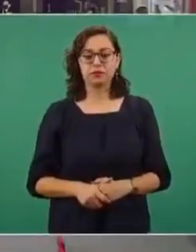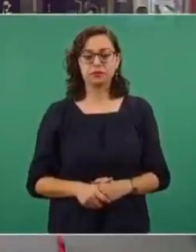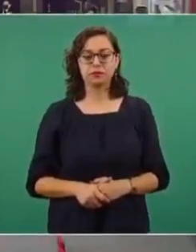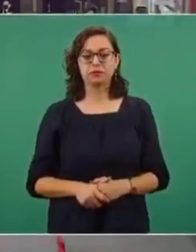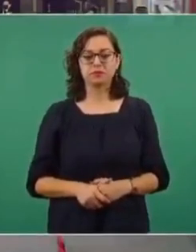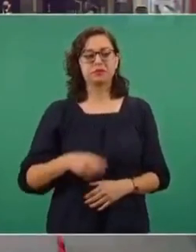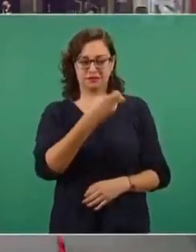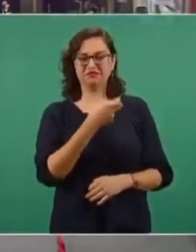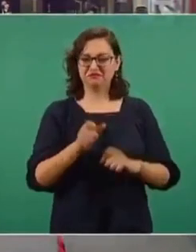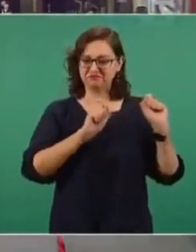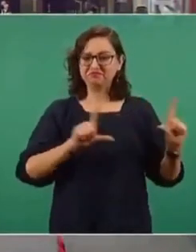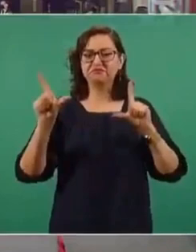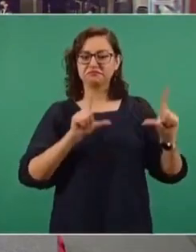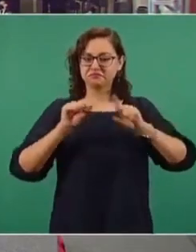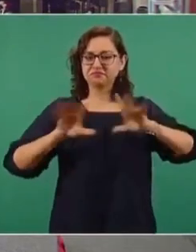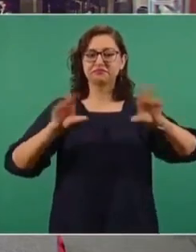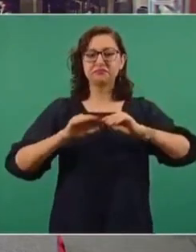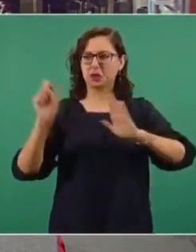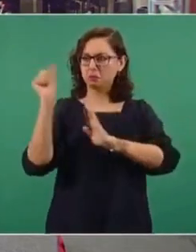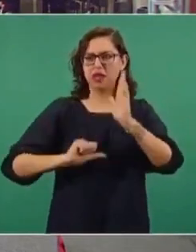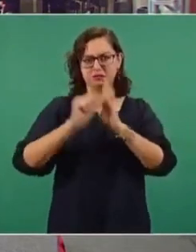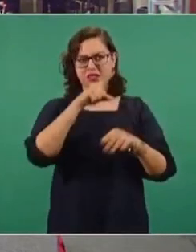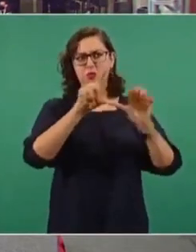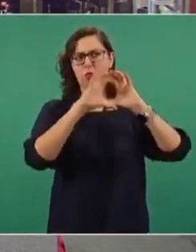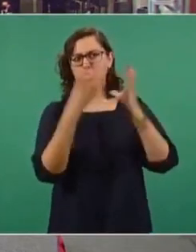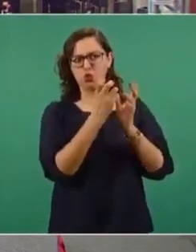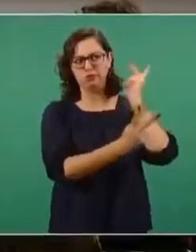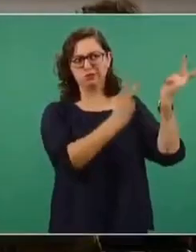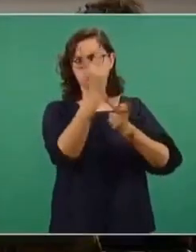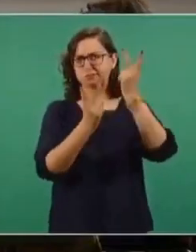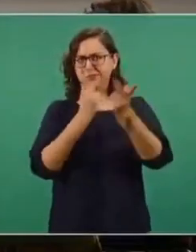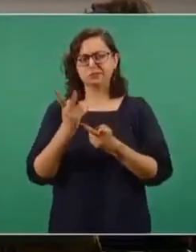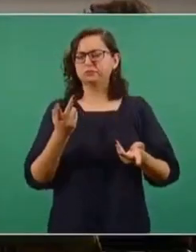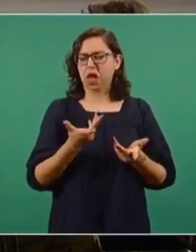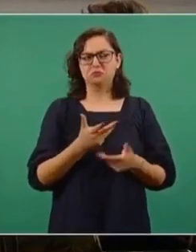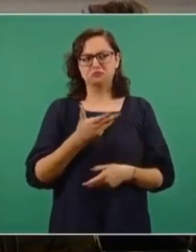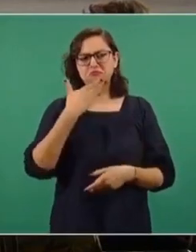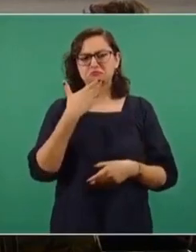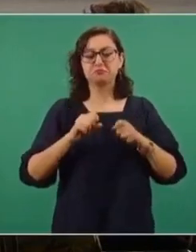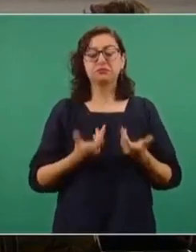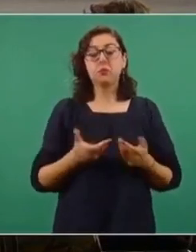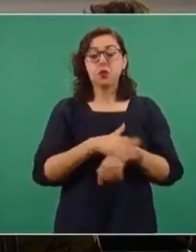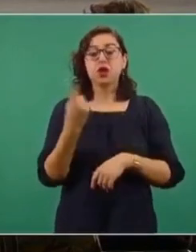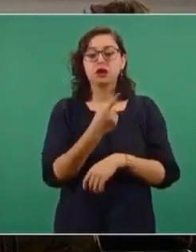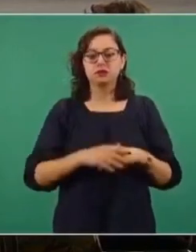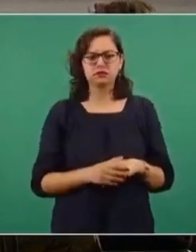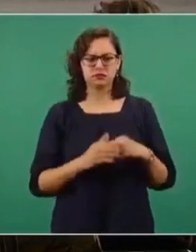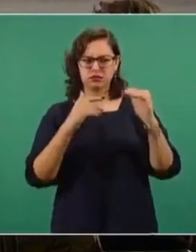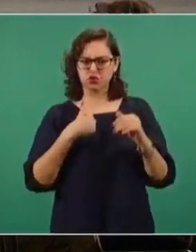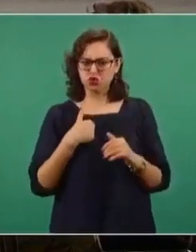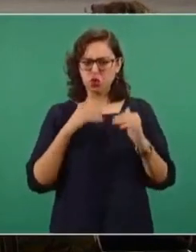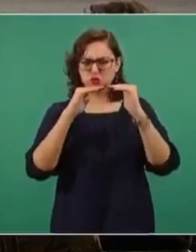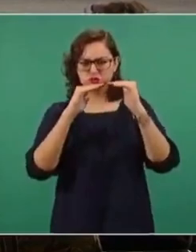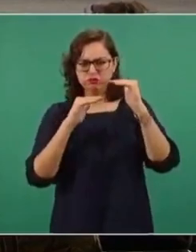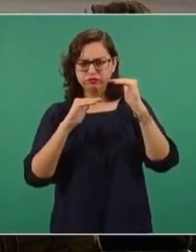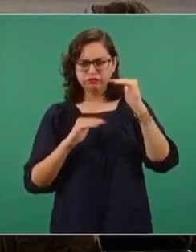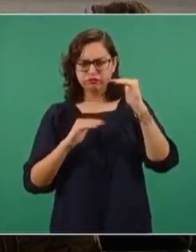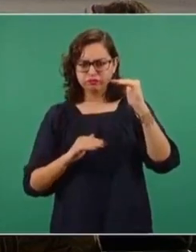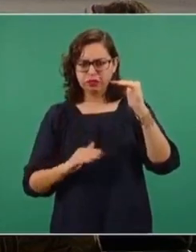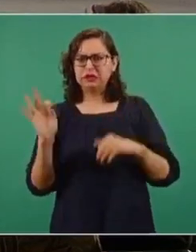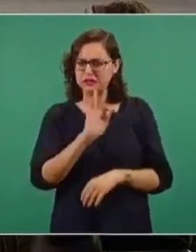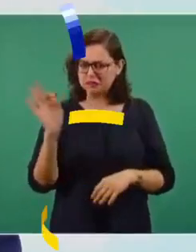La vamos a seguir pasando cada mes. ¿Saben por qué? Porque cuando estemos abajo, entonces va a ser el momento